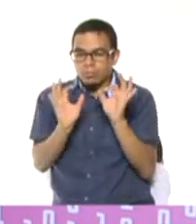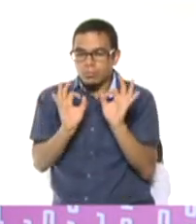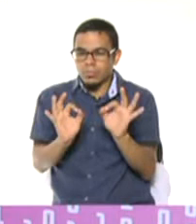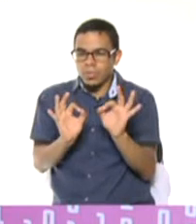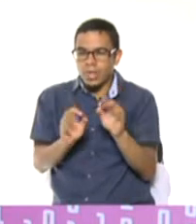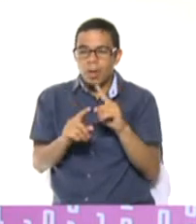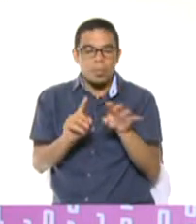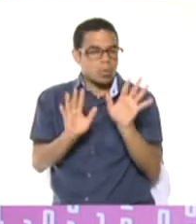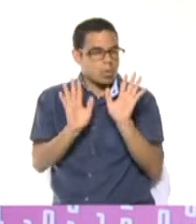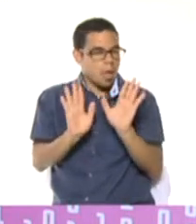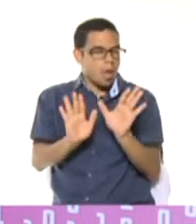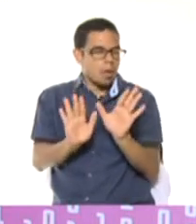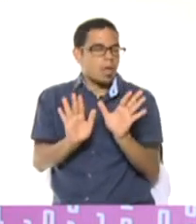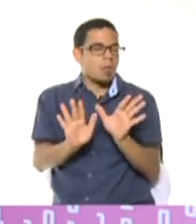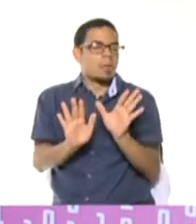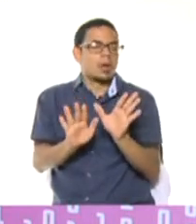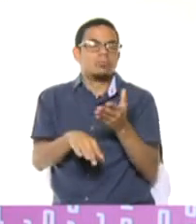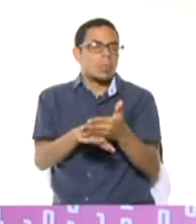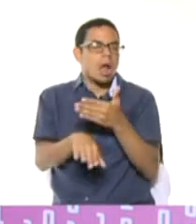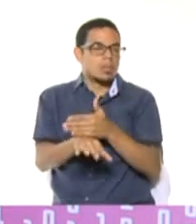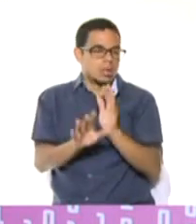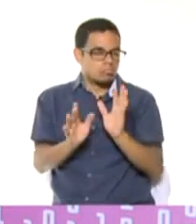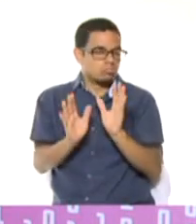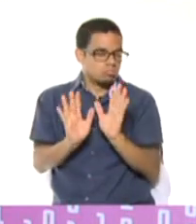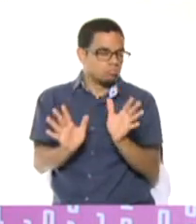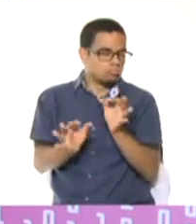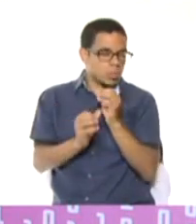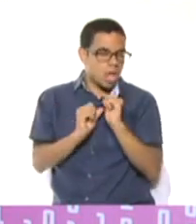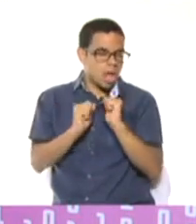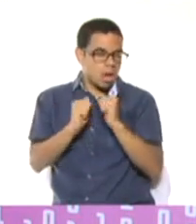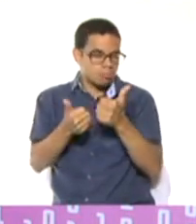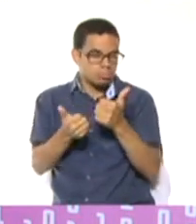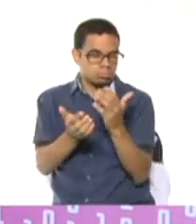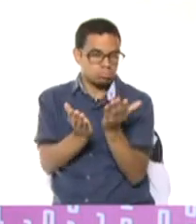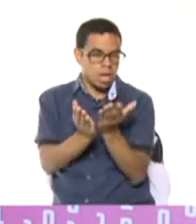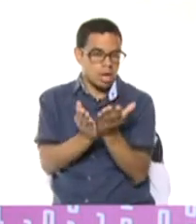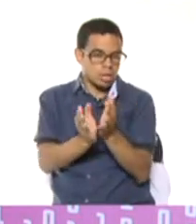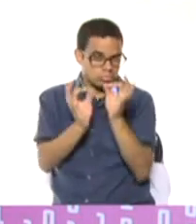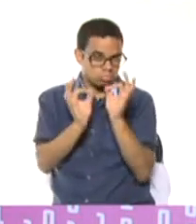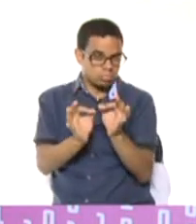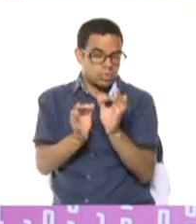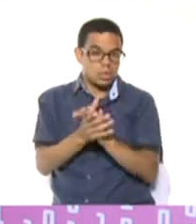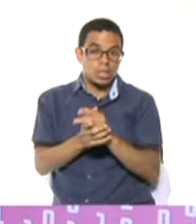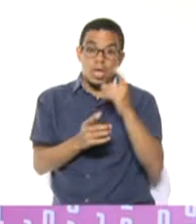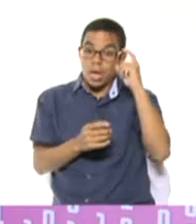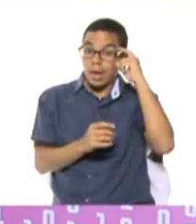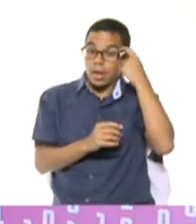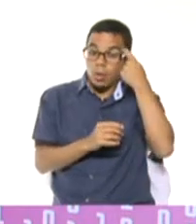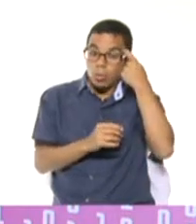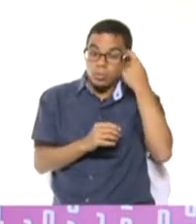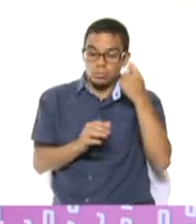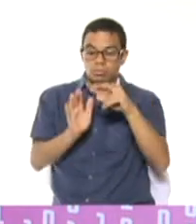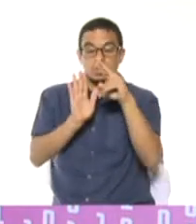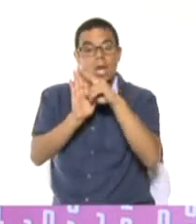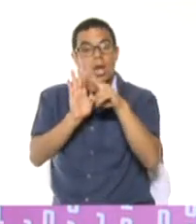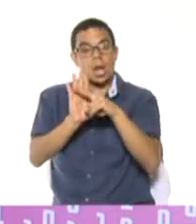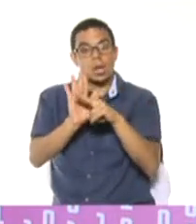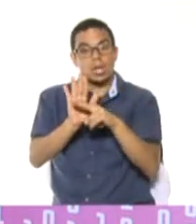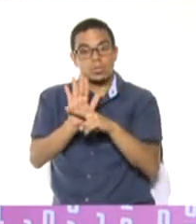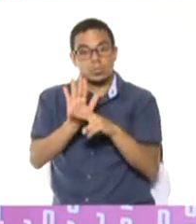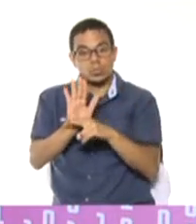antes de continuar con nuestra programación del día de hoy, es necesario y mi deber recordarles las medidas